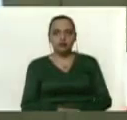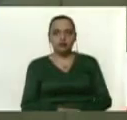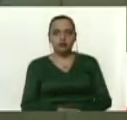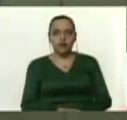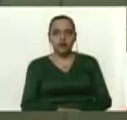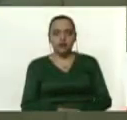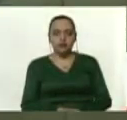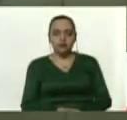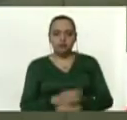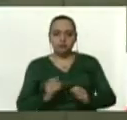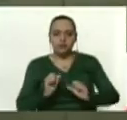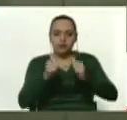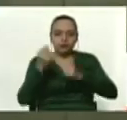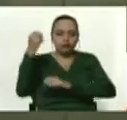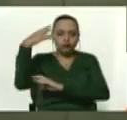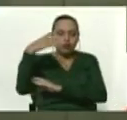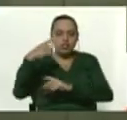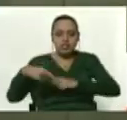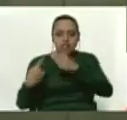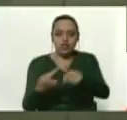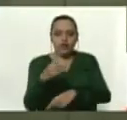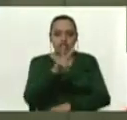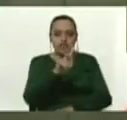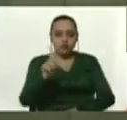Prendieron la luz del siglo XXI.